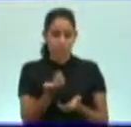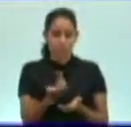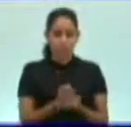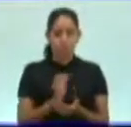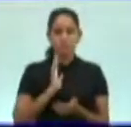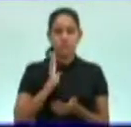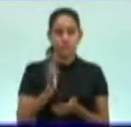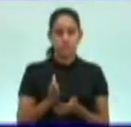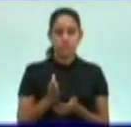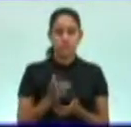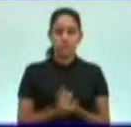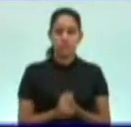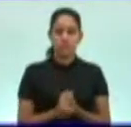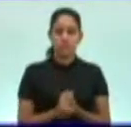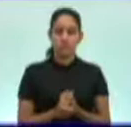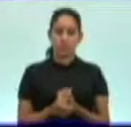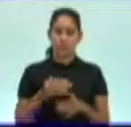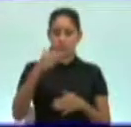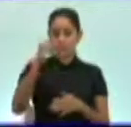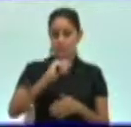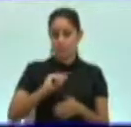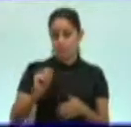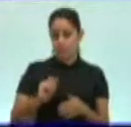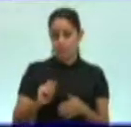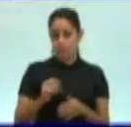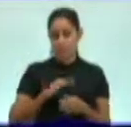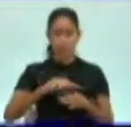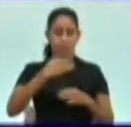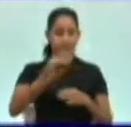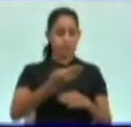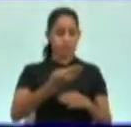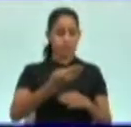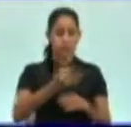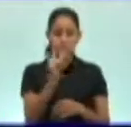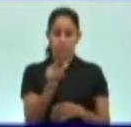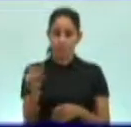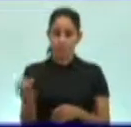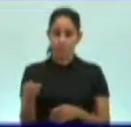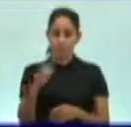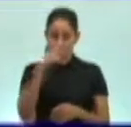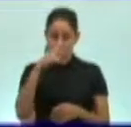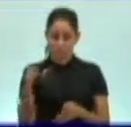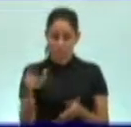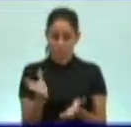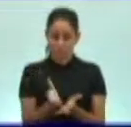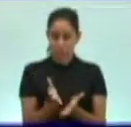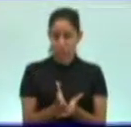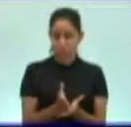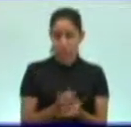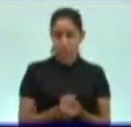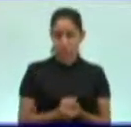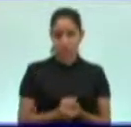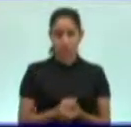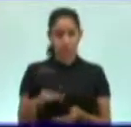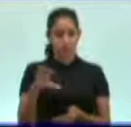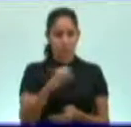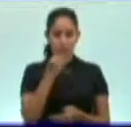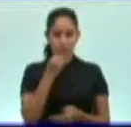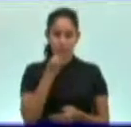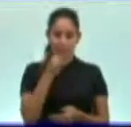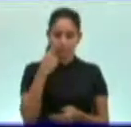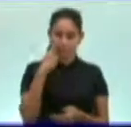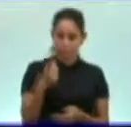encima de la pizarra, frente a los estudiantes, en la parte superior, donde todos lo